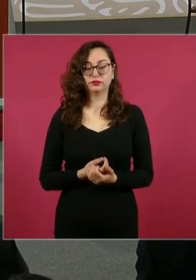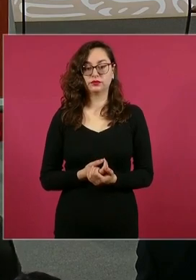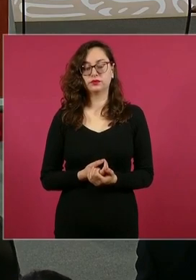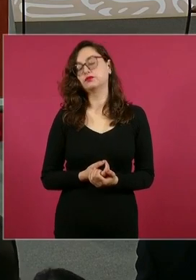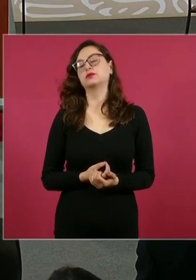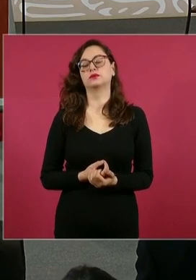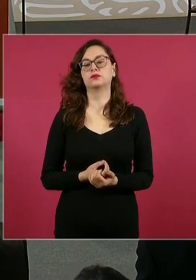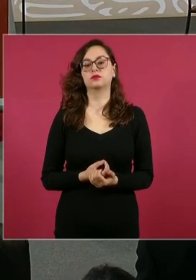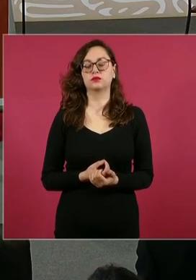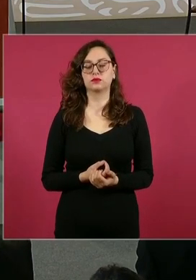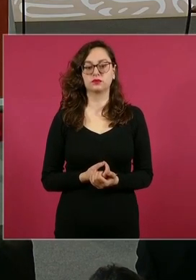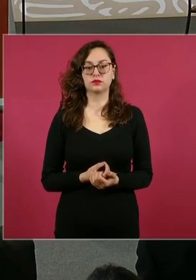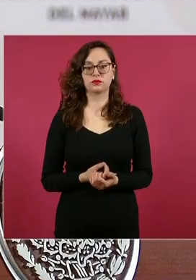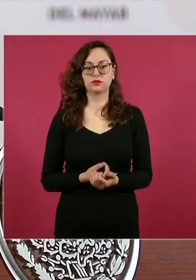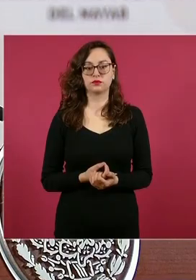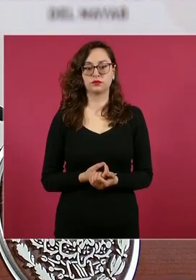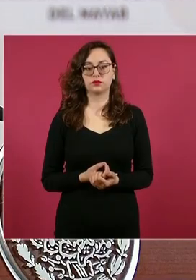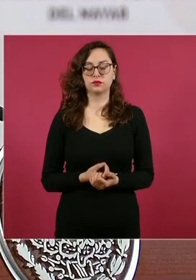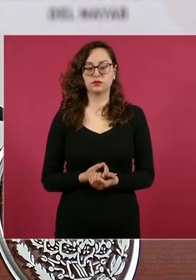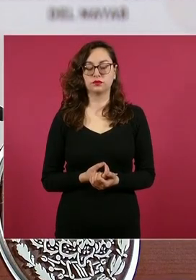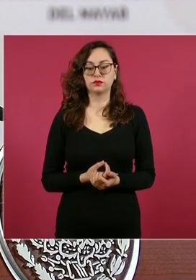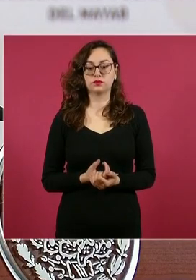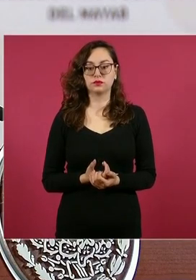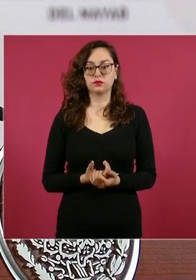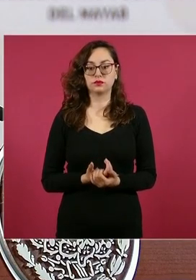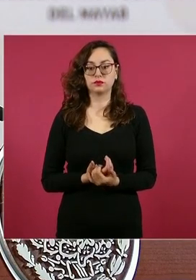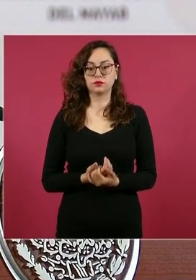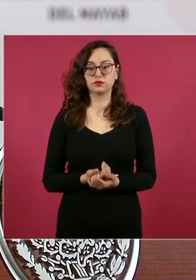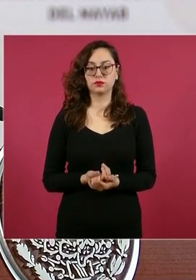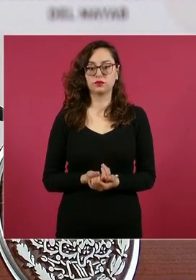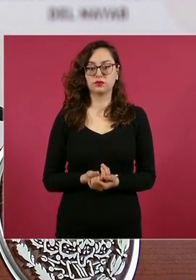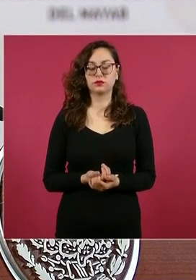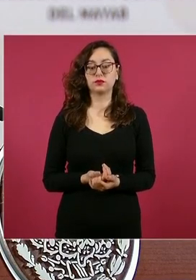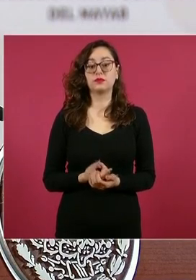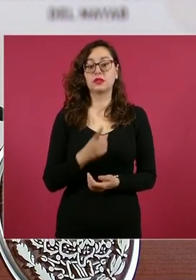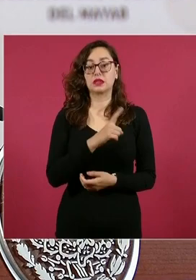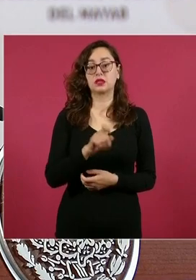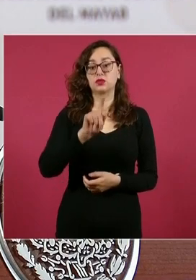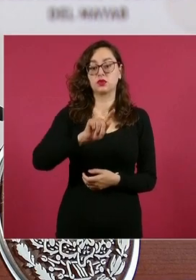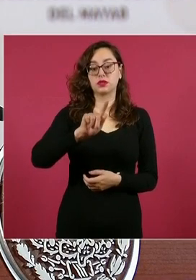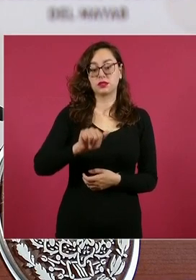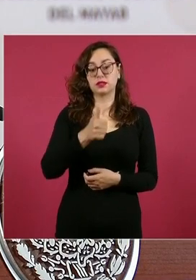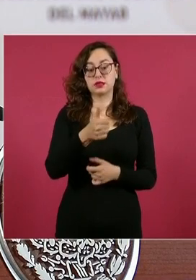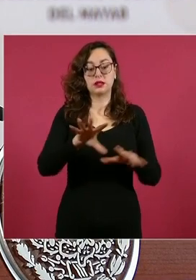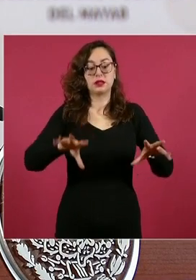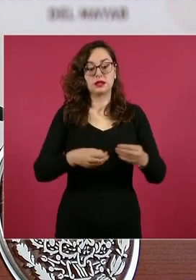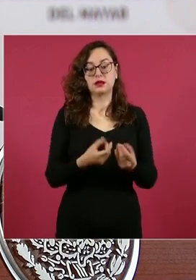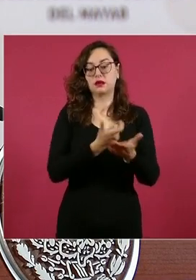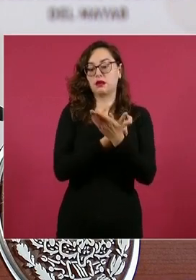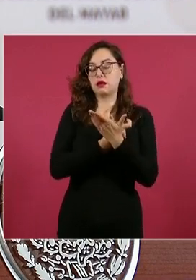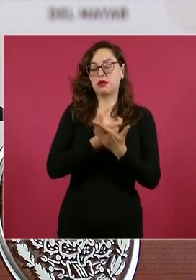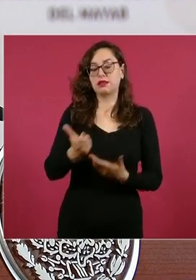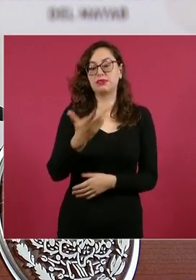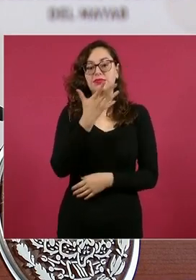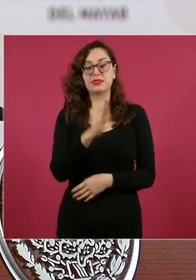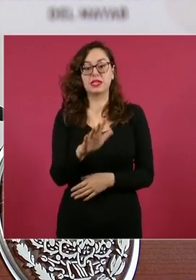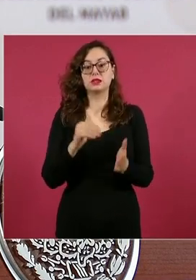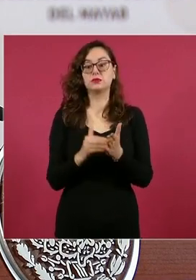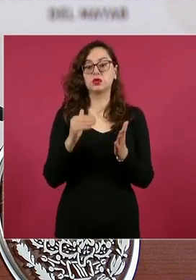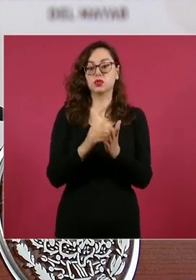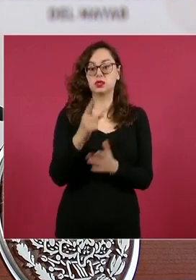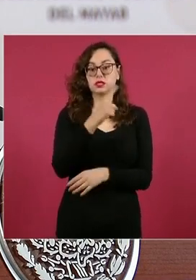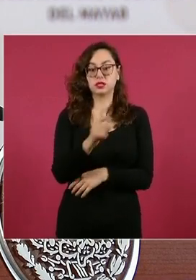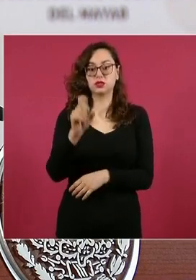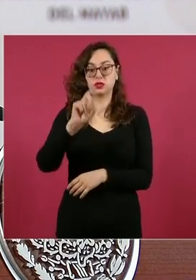número de operaciones son 176 por un total de 10,13 o sea